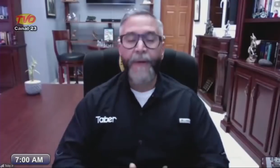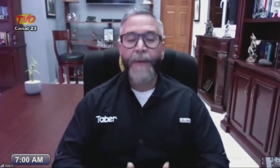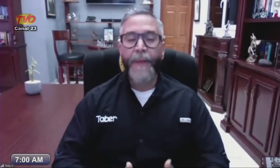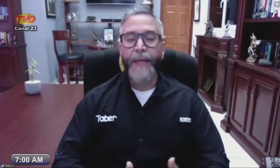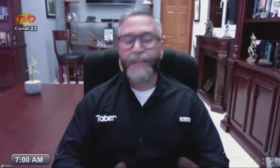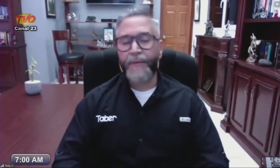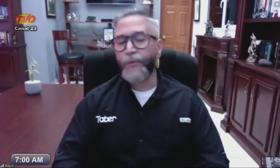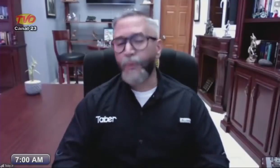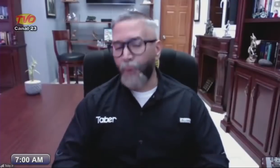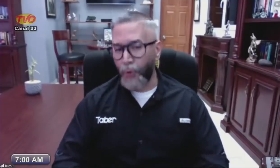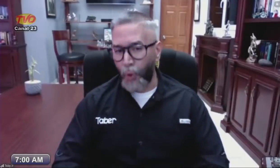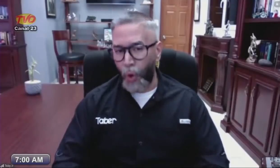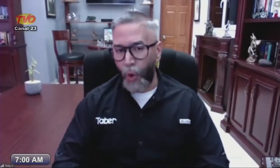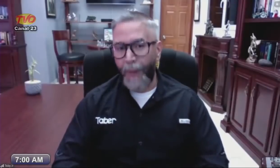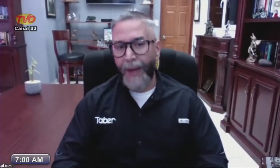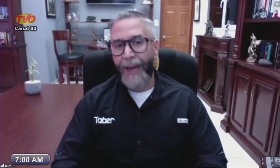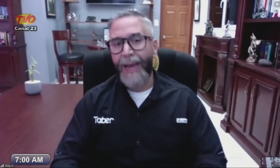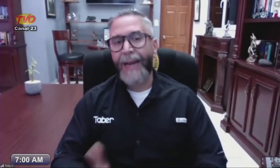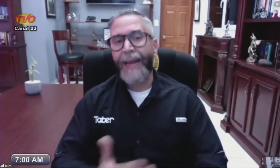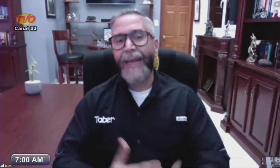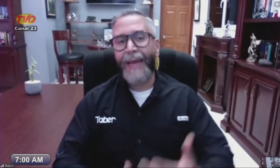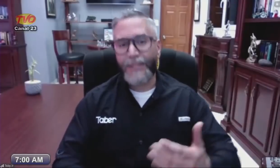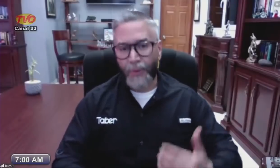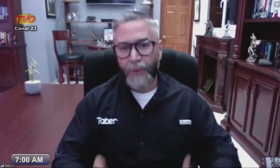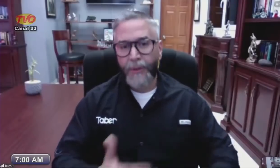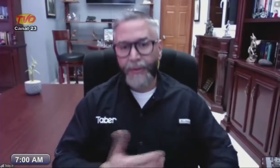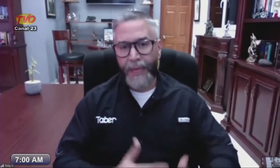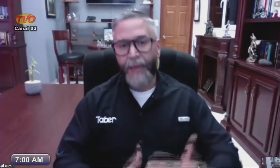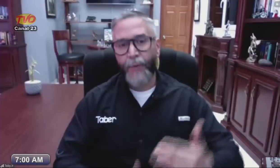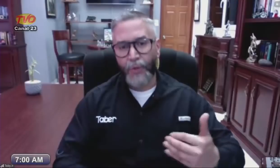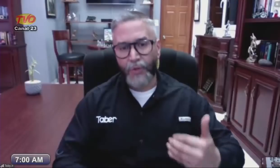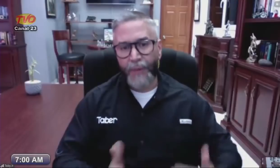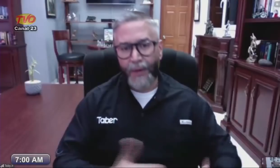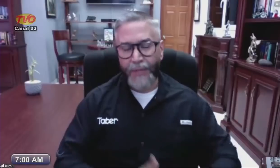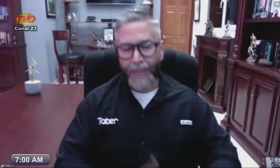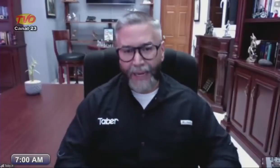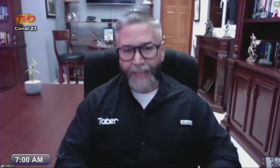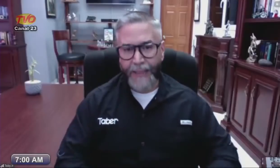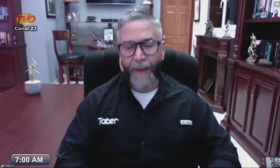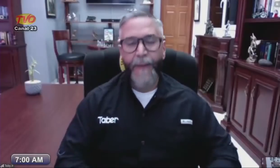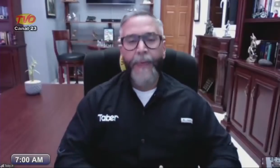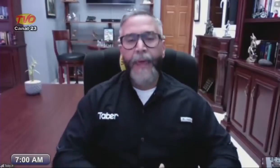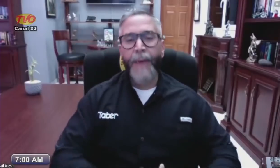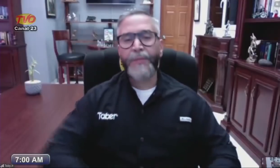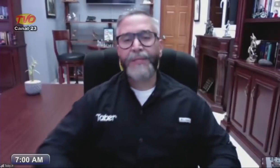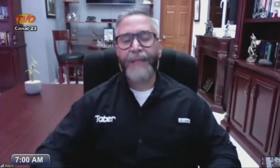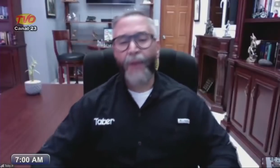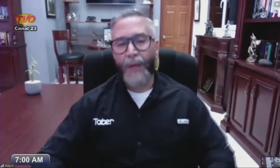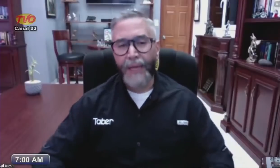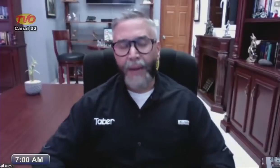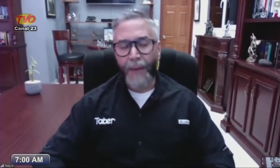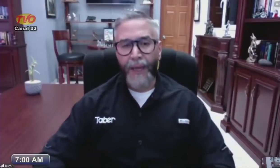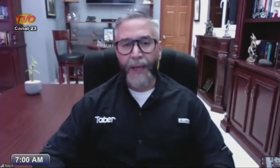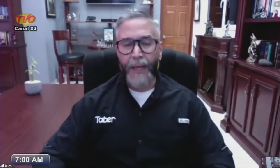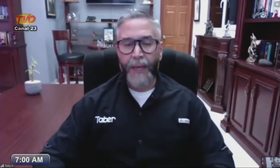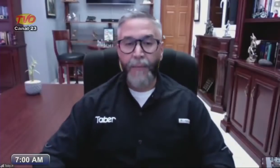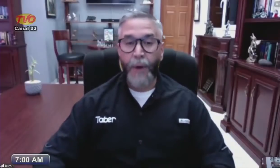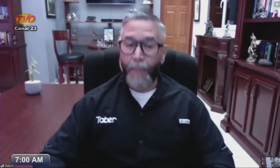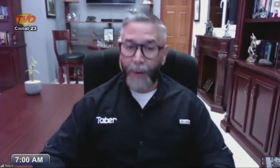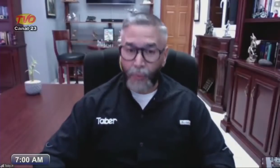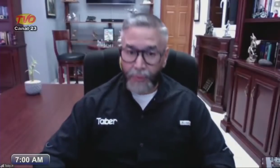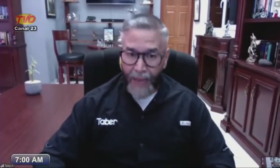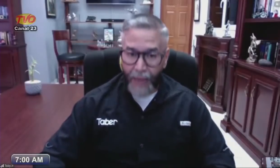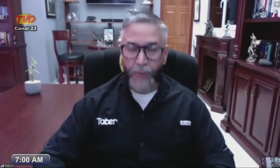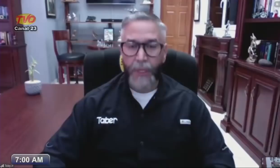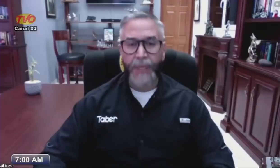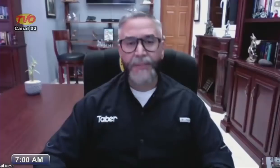solista escribimos un protocolo para el reingreso de nuestros hermanos a la iglesia hemos estado hay en gamaliel y me lo